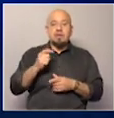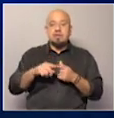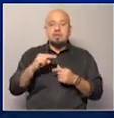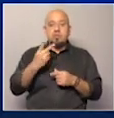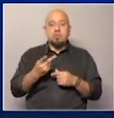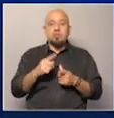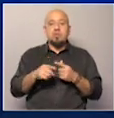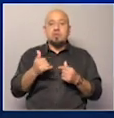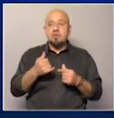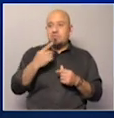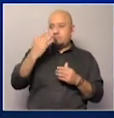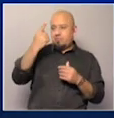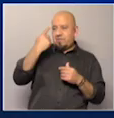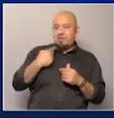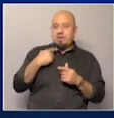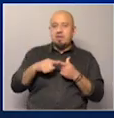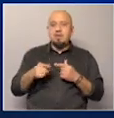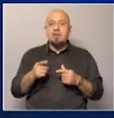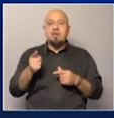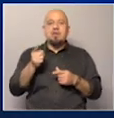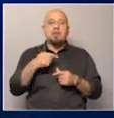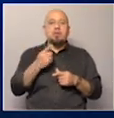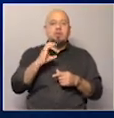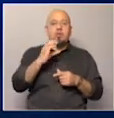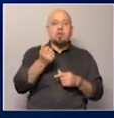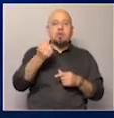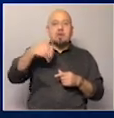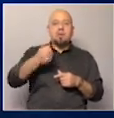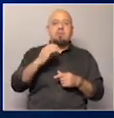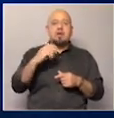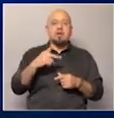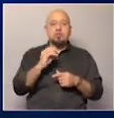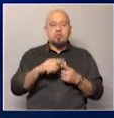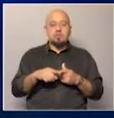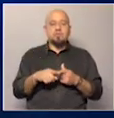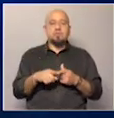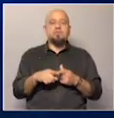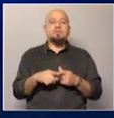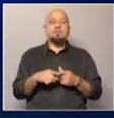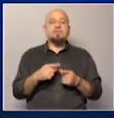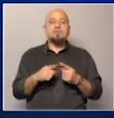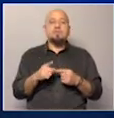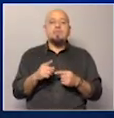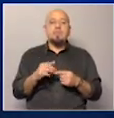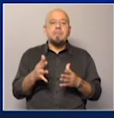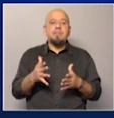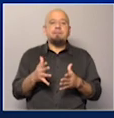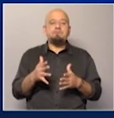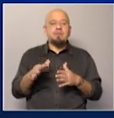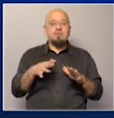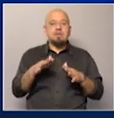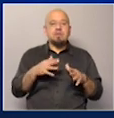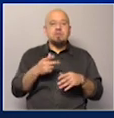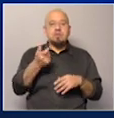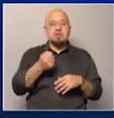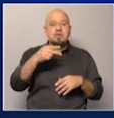tiene un perfil más centrista que camacho que está claro que un discurso más parecido quizá el